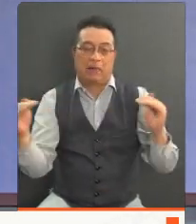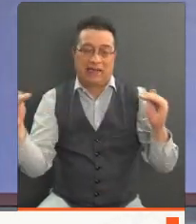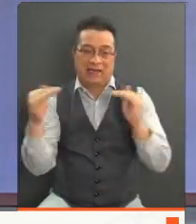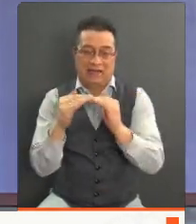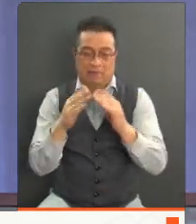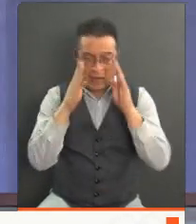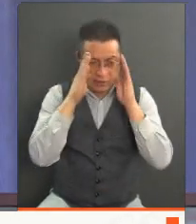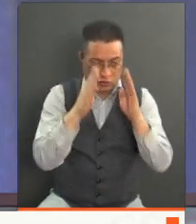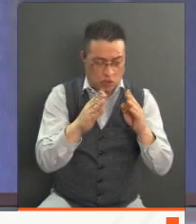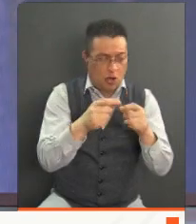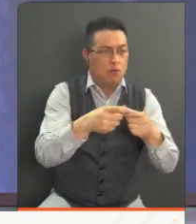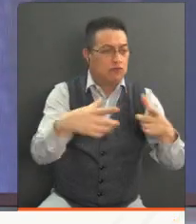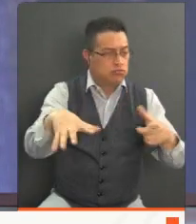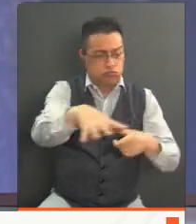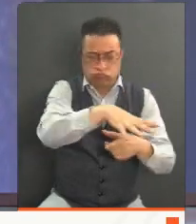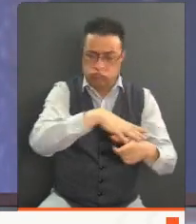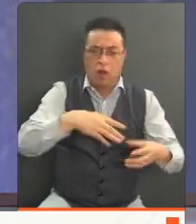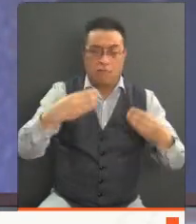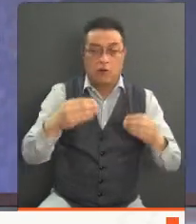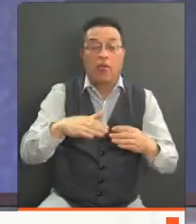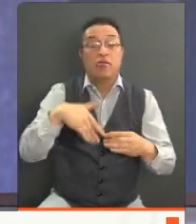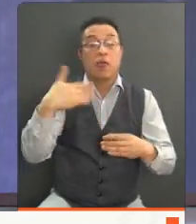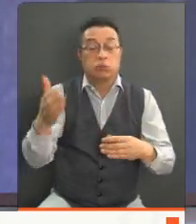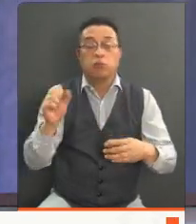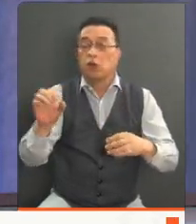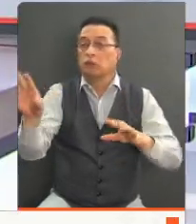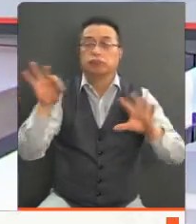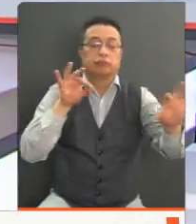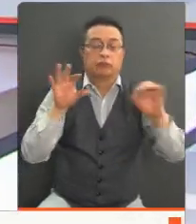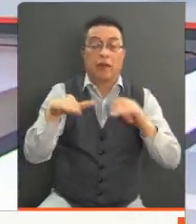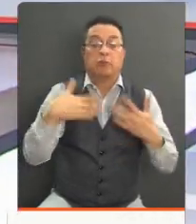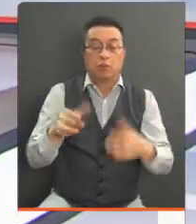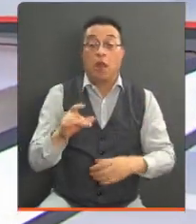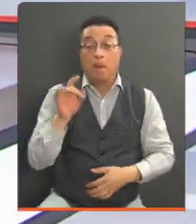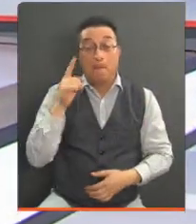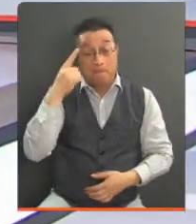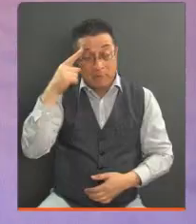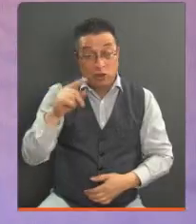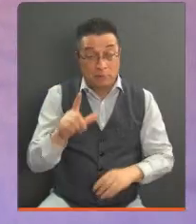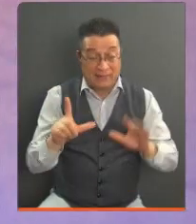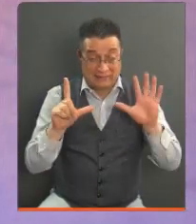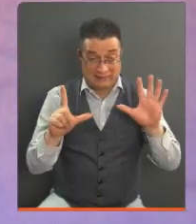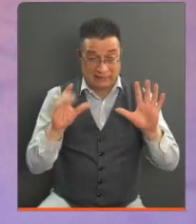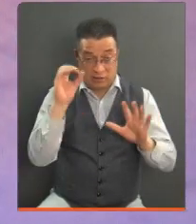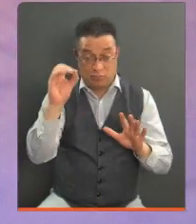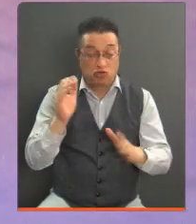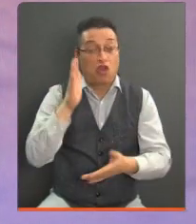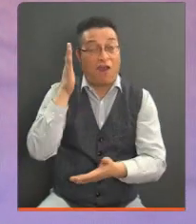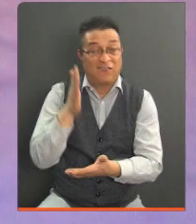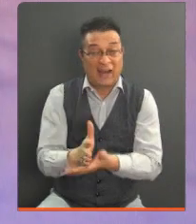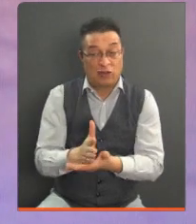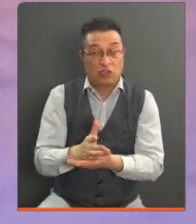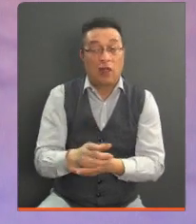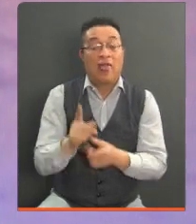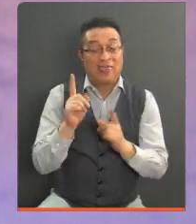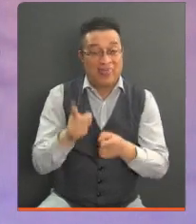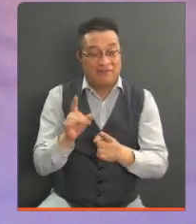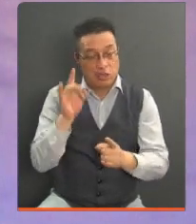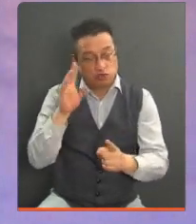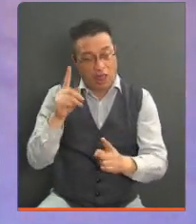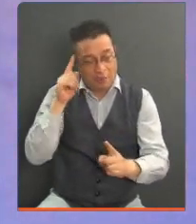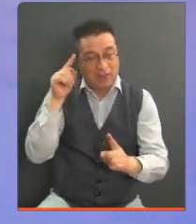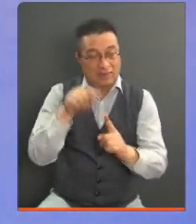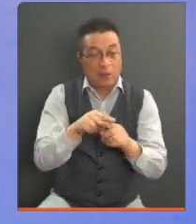atención y después que la gente pudiera cambiarse como pero el 7 política que eso se puede decir de por ciento obligatorio tendría que ir solamente este ente público